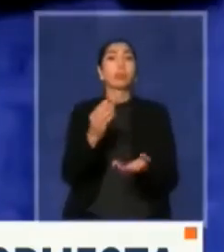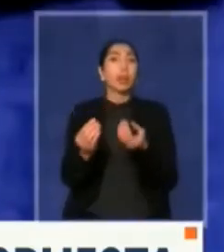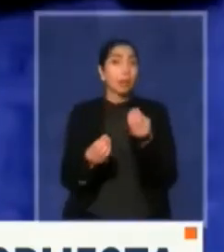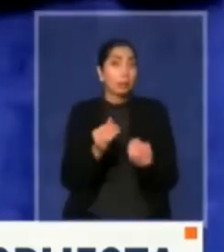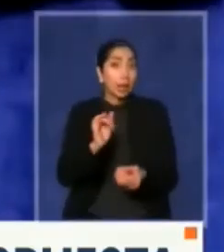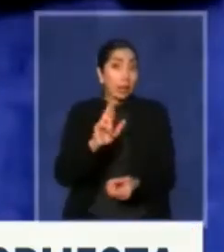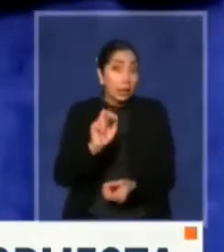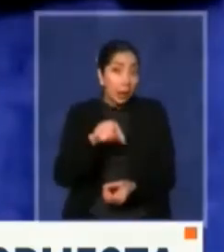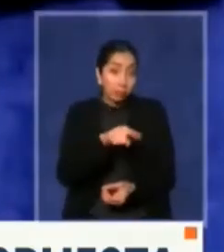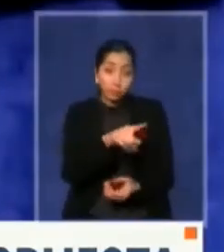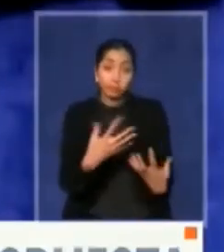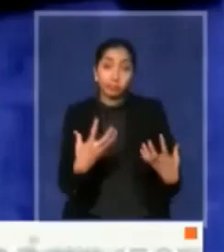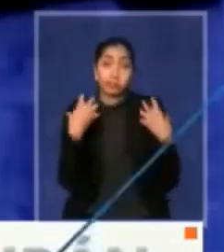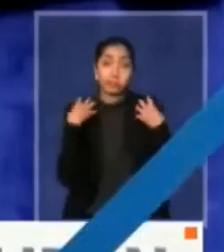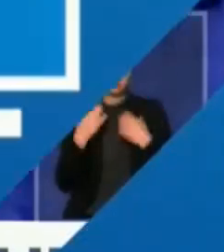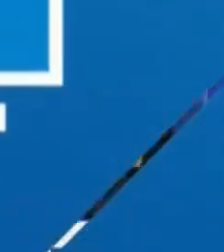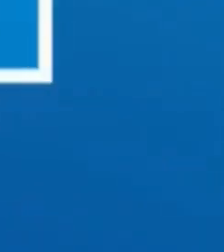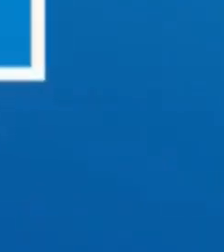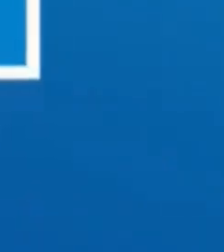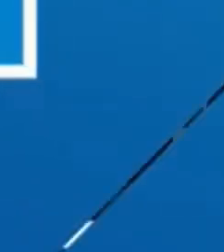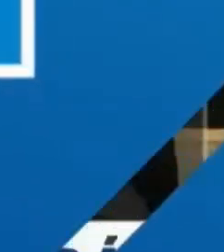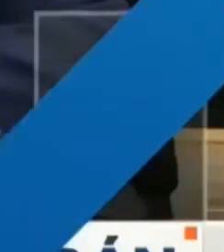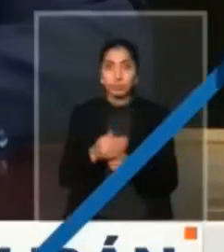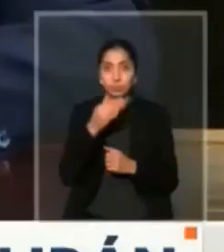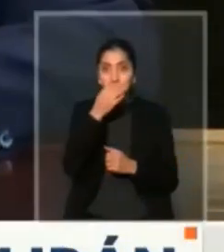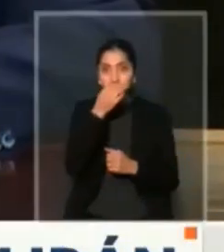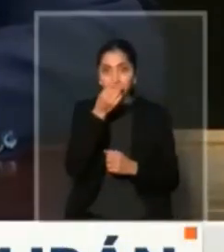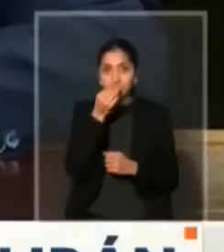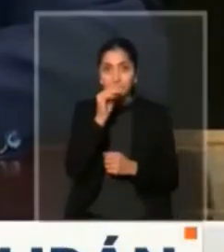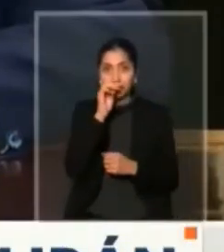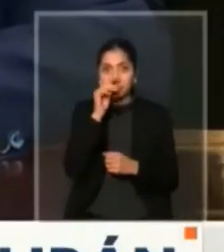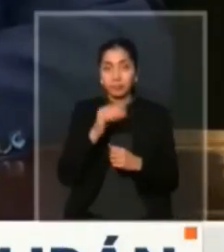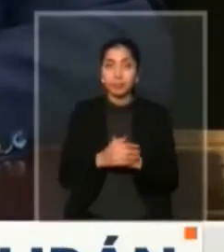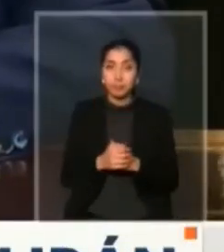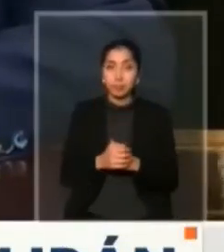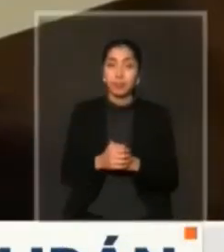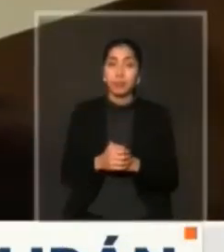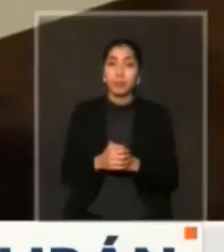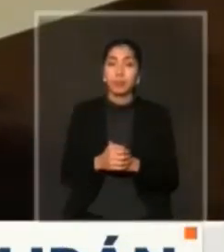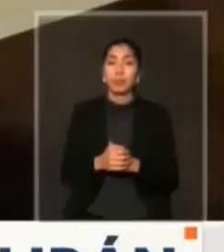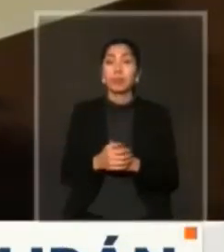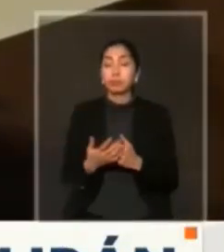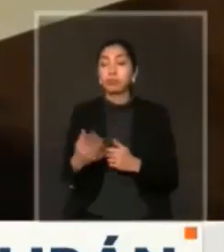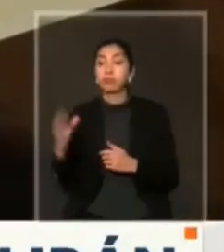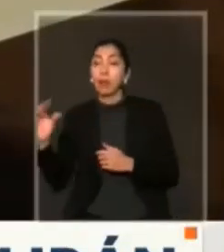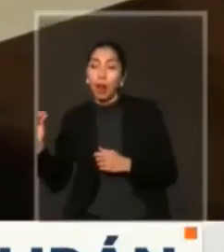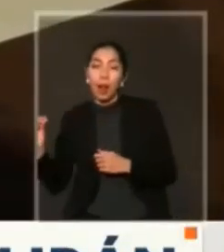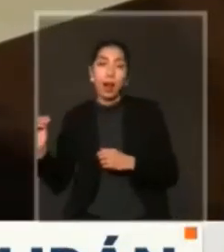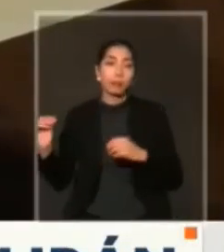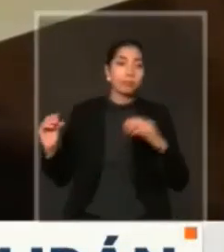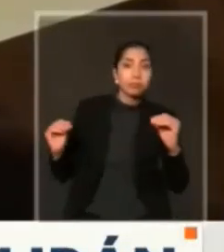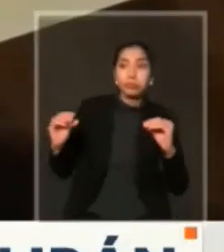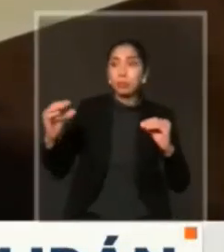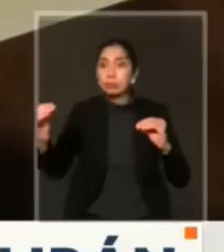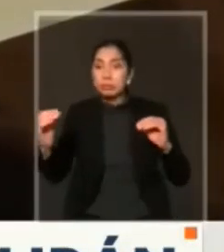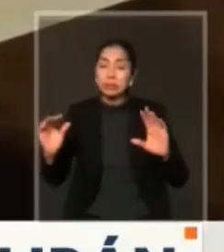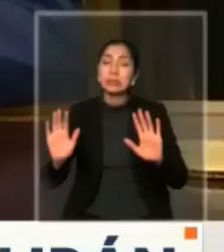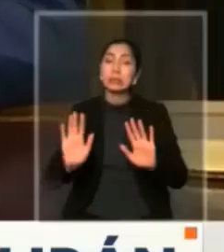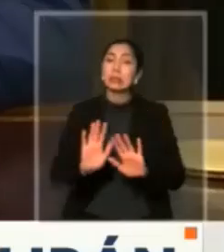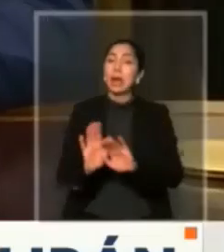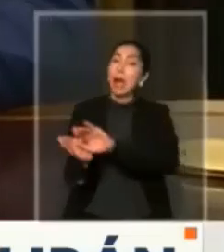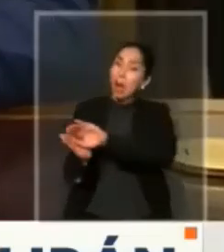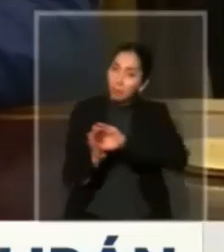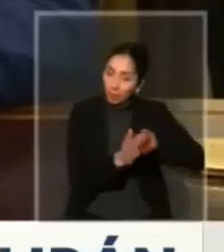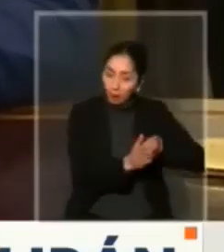atómica en manos del régimen teocrático persa. Por otro lado, la actitud desafiante y provocadora de Trump